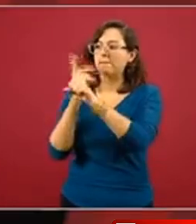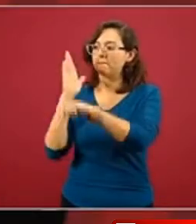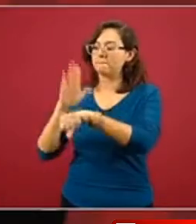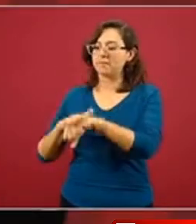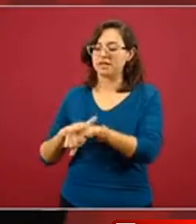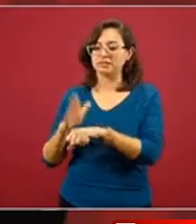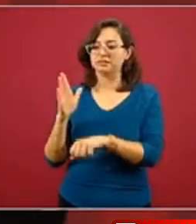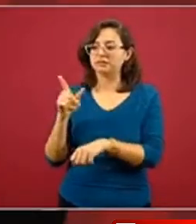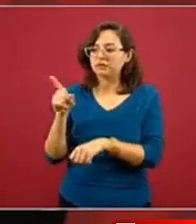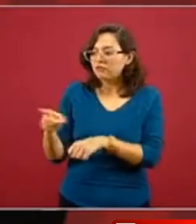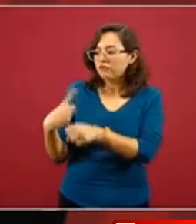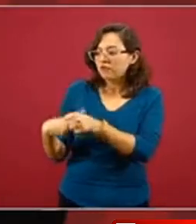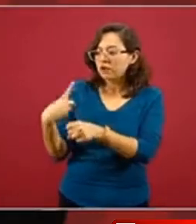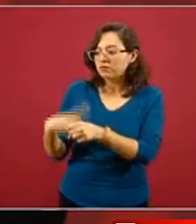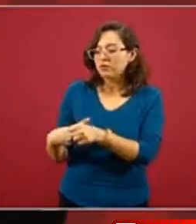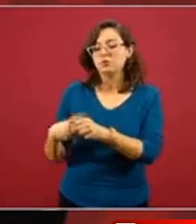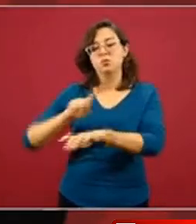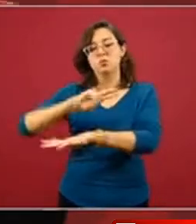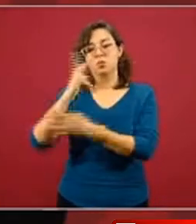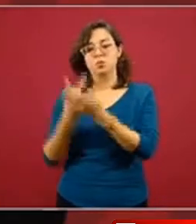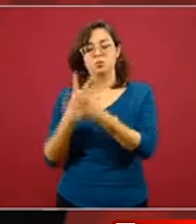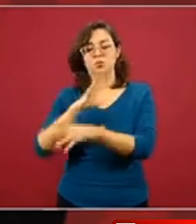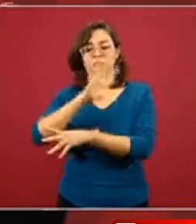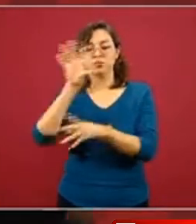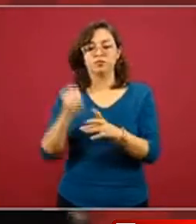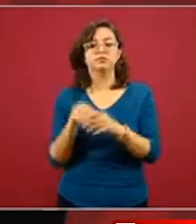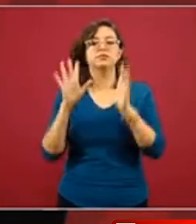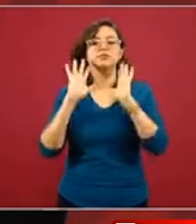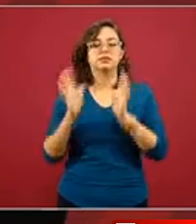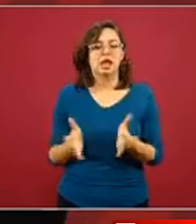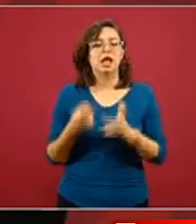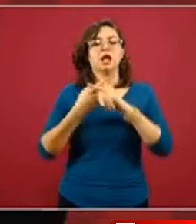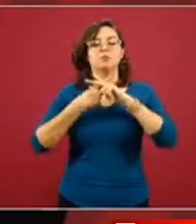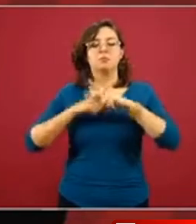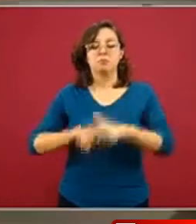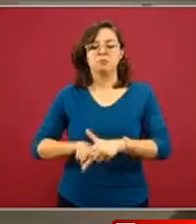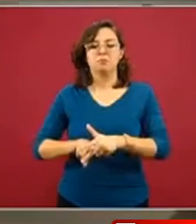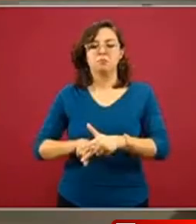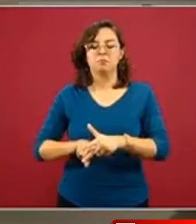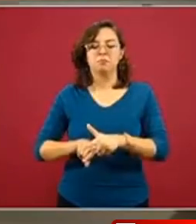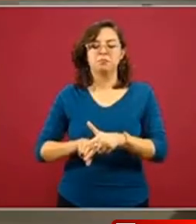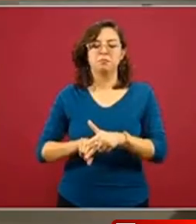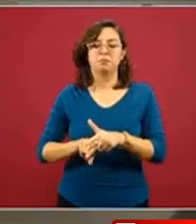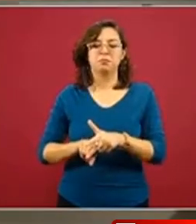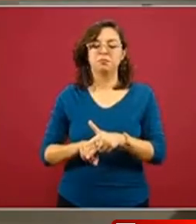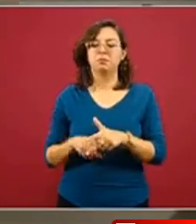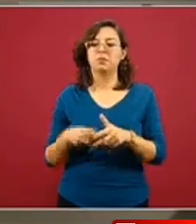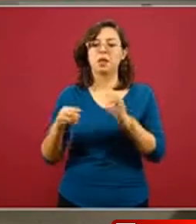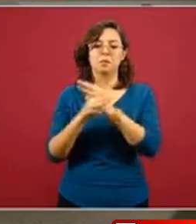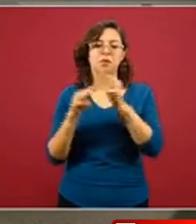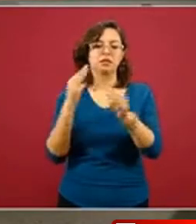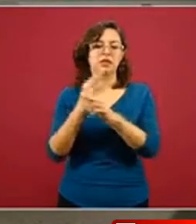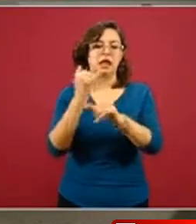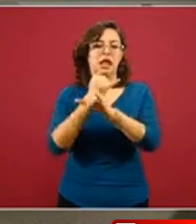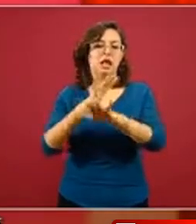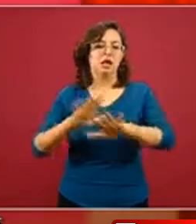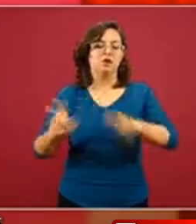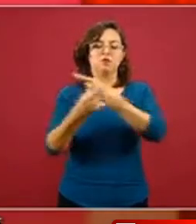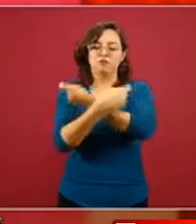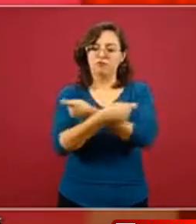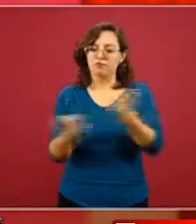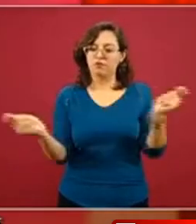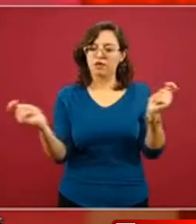personas. Entonces, es un programa integral, ya están circulando, se están poniendo unos materiales informativos